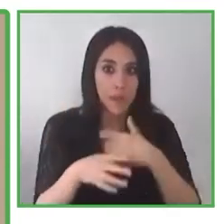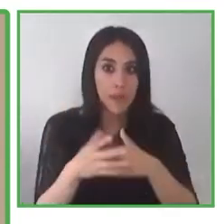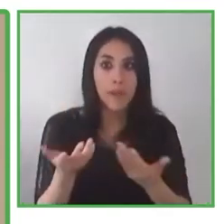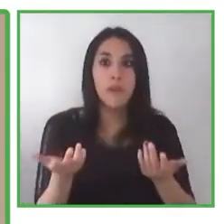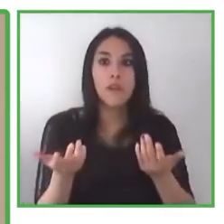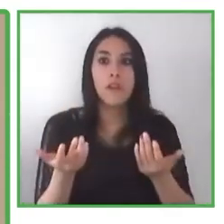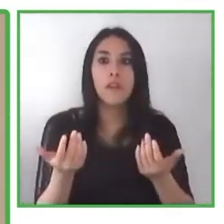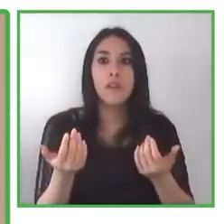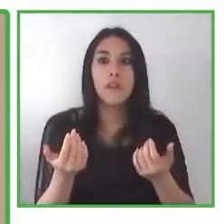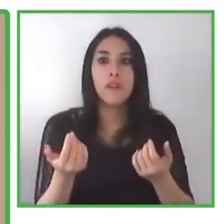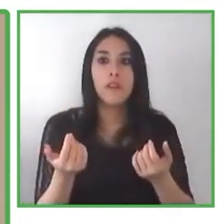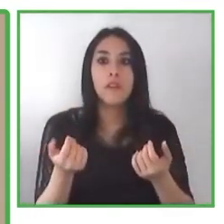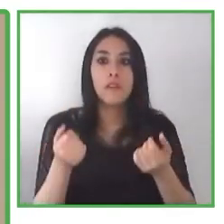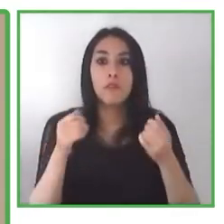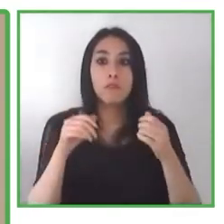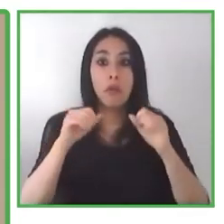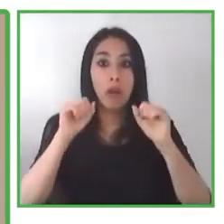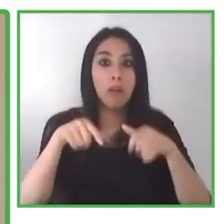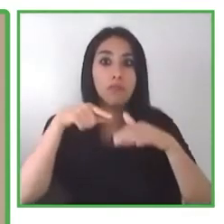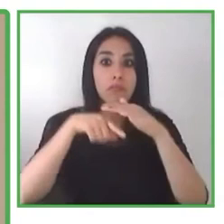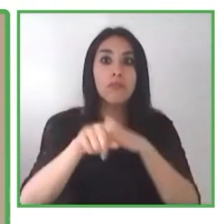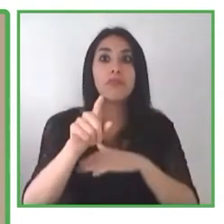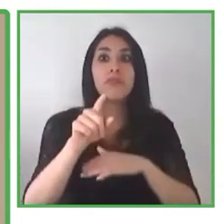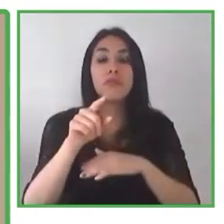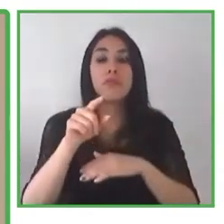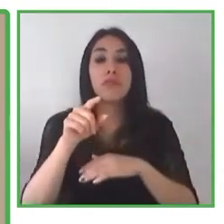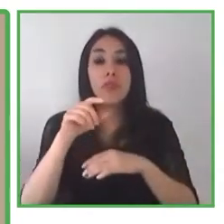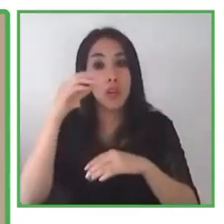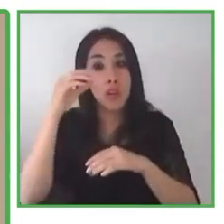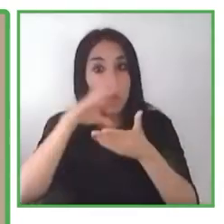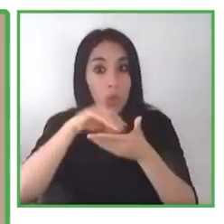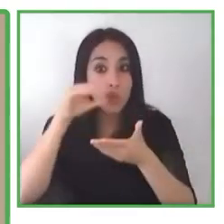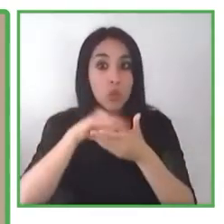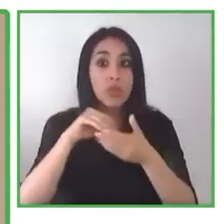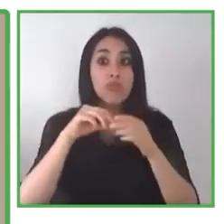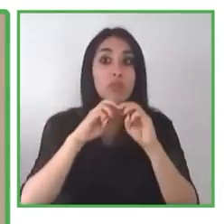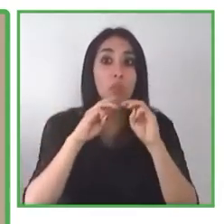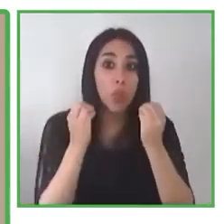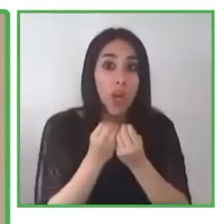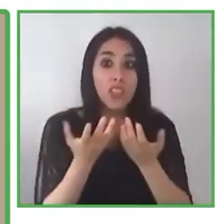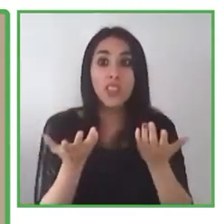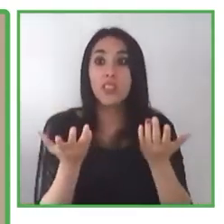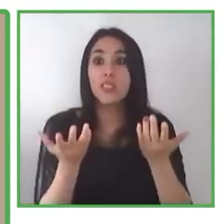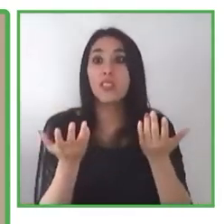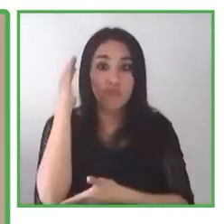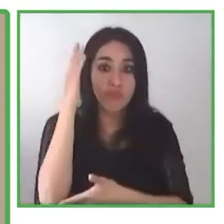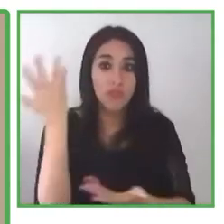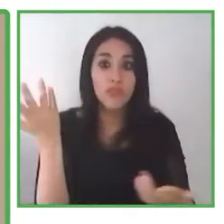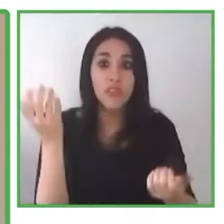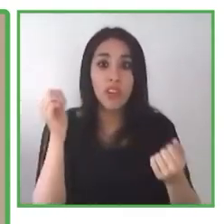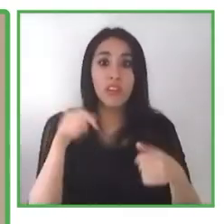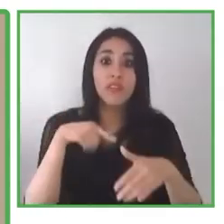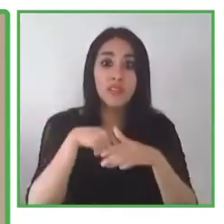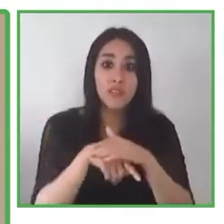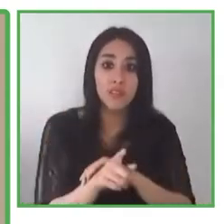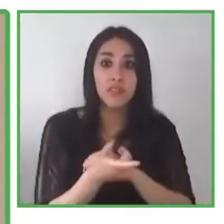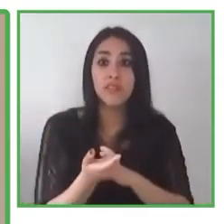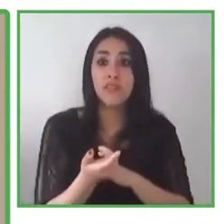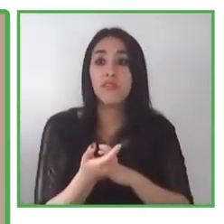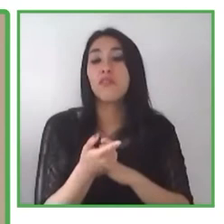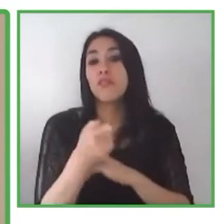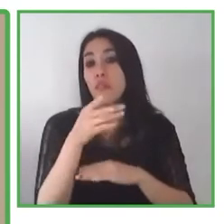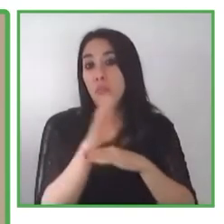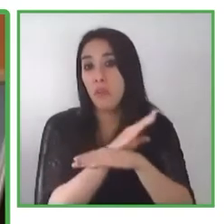discapacidad para que puedan acceder a capacitación y a educación. Entonces, para mejorar el empleo de las personas